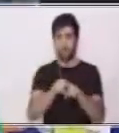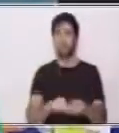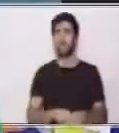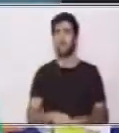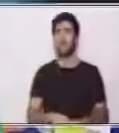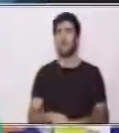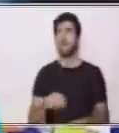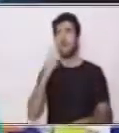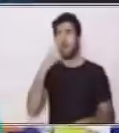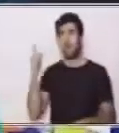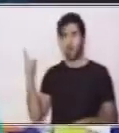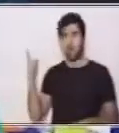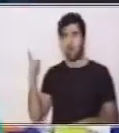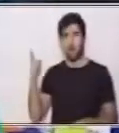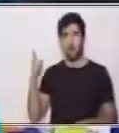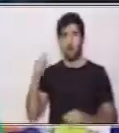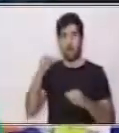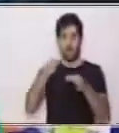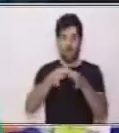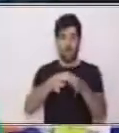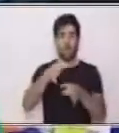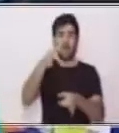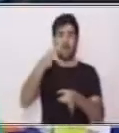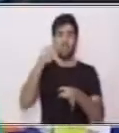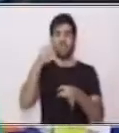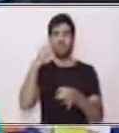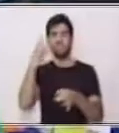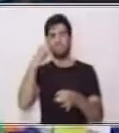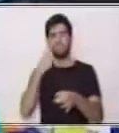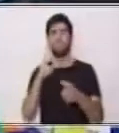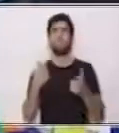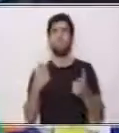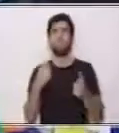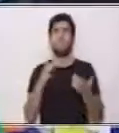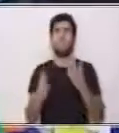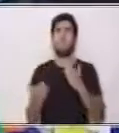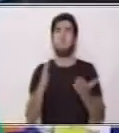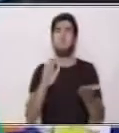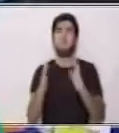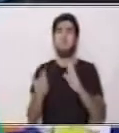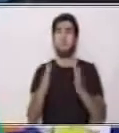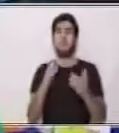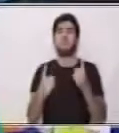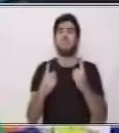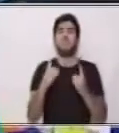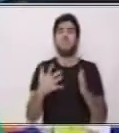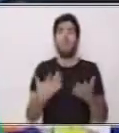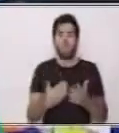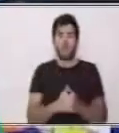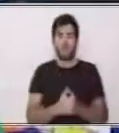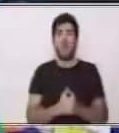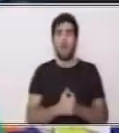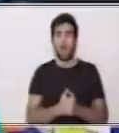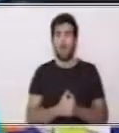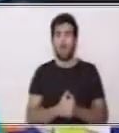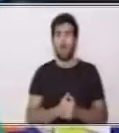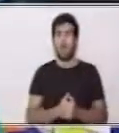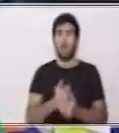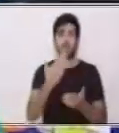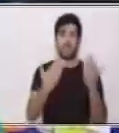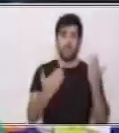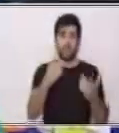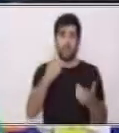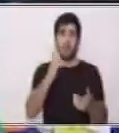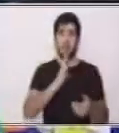¿Este a qué te parece? ¿A qué se parece? De repente lo has visto al finalizar un rollo de